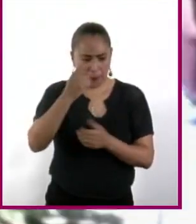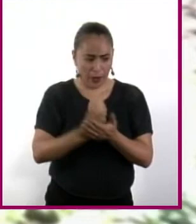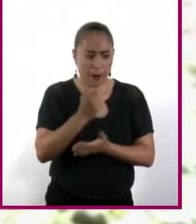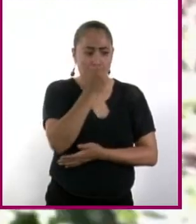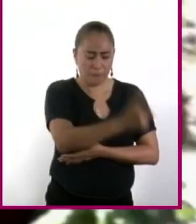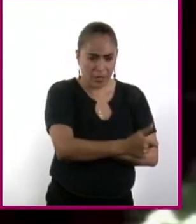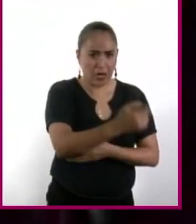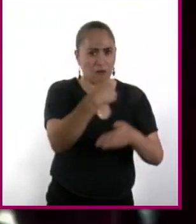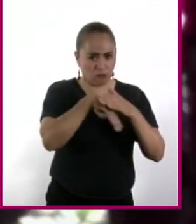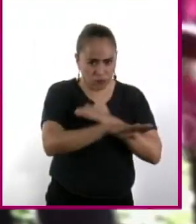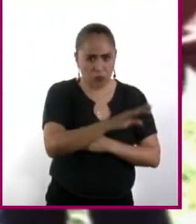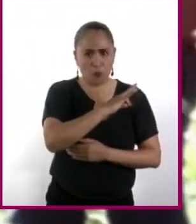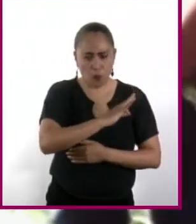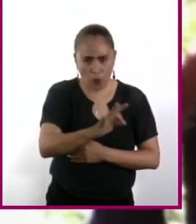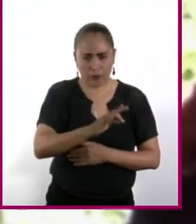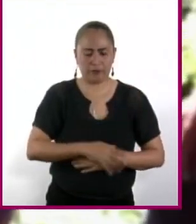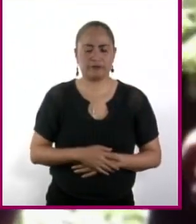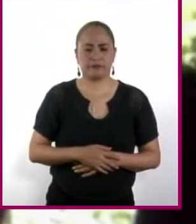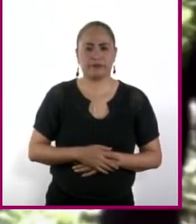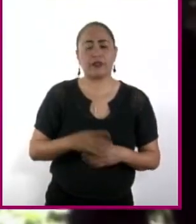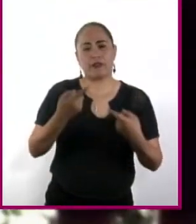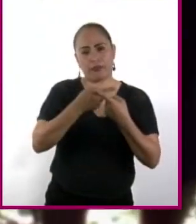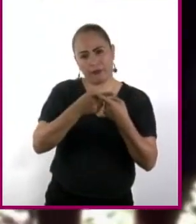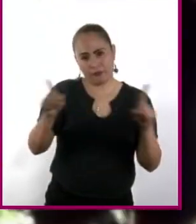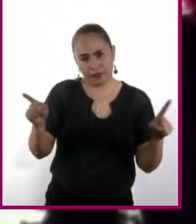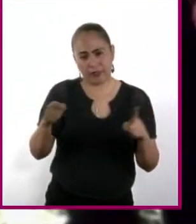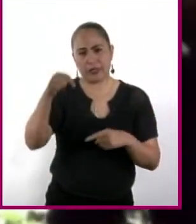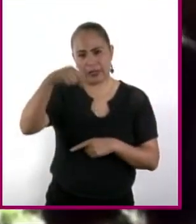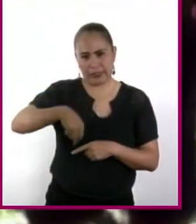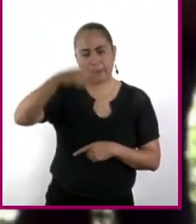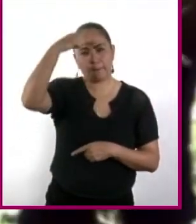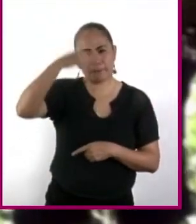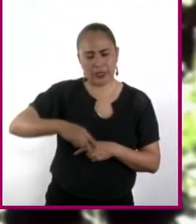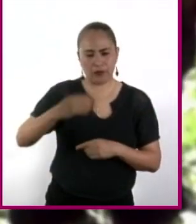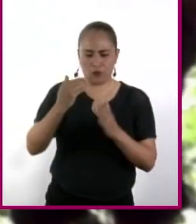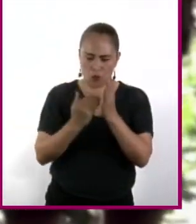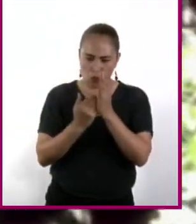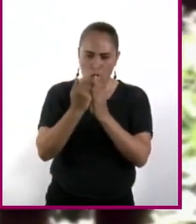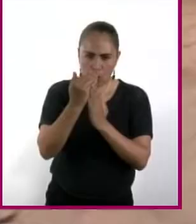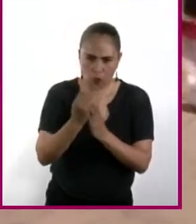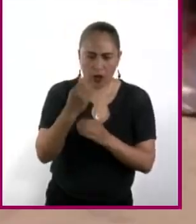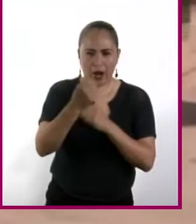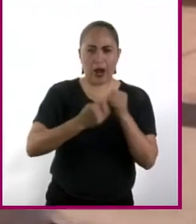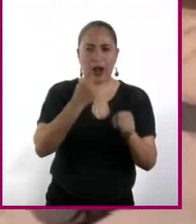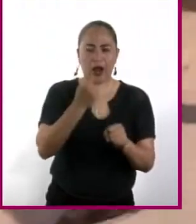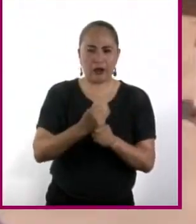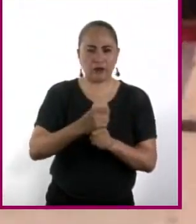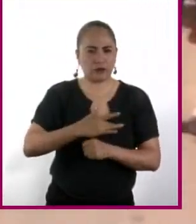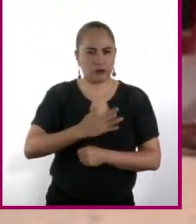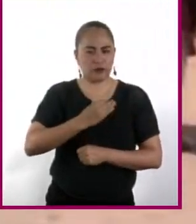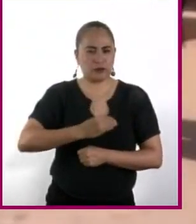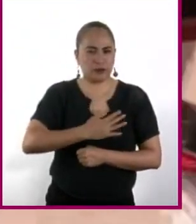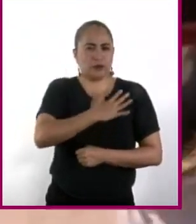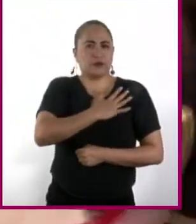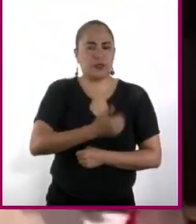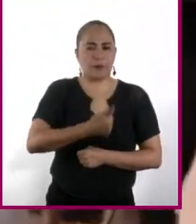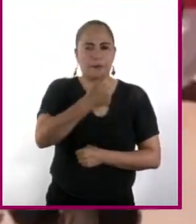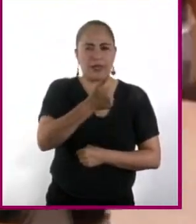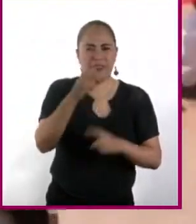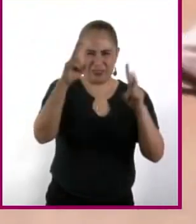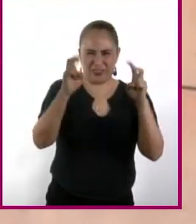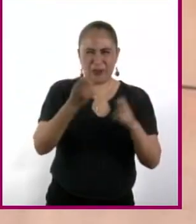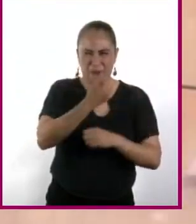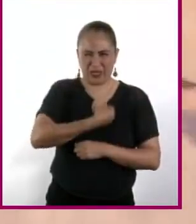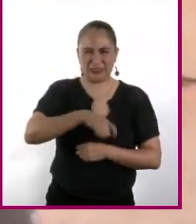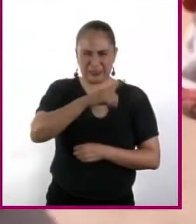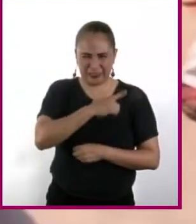ellos. En contrapartida, los avances que se tuvieron en México durante el estado de bienestar fueron asociados con el rubro de la salud. Sin